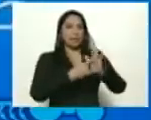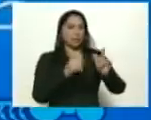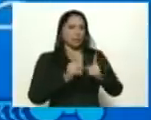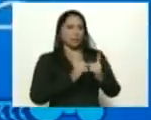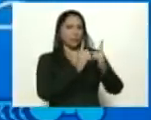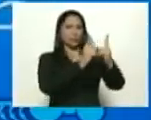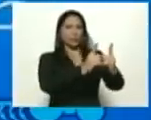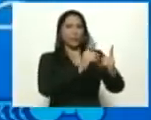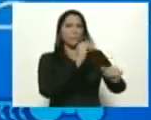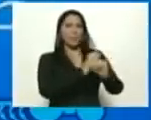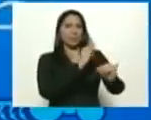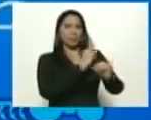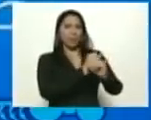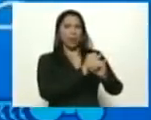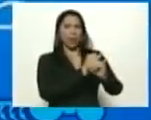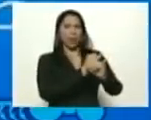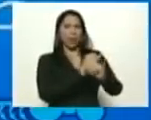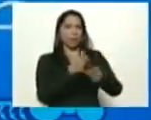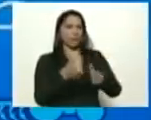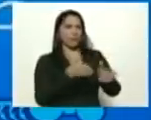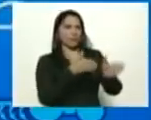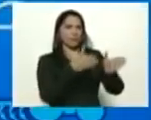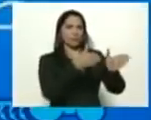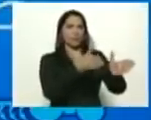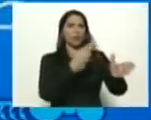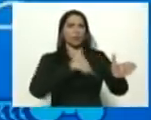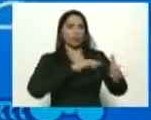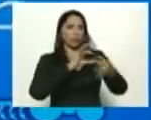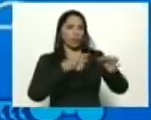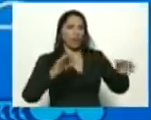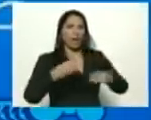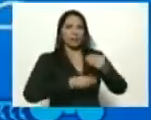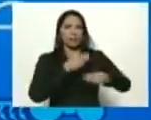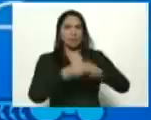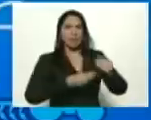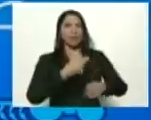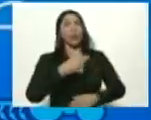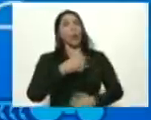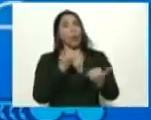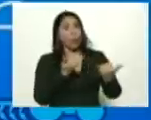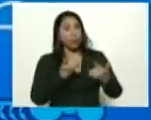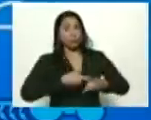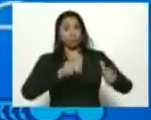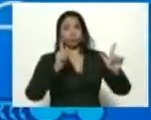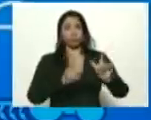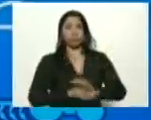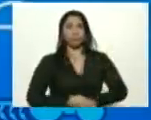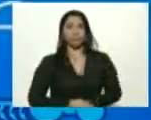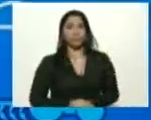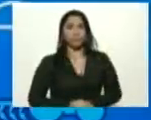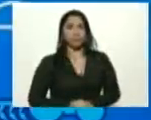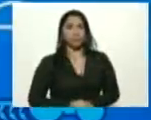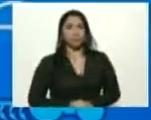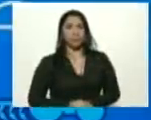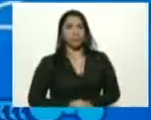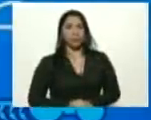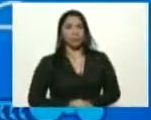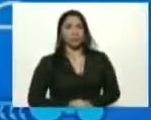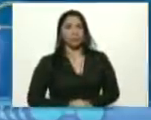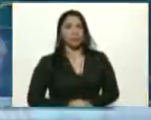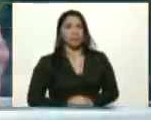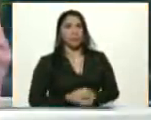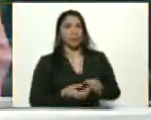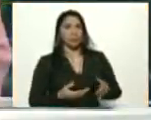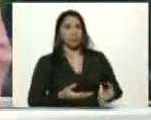a través de los canales, a través de las redes que estamos estableciendo. Correcto. Vamos a proceder, Castro Soteldo, de tu mano, a